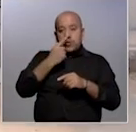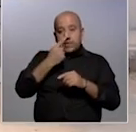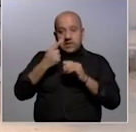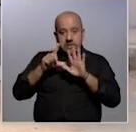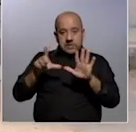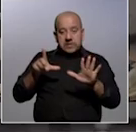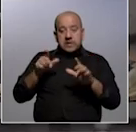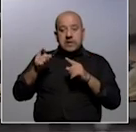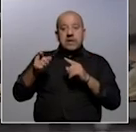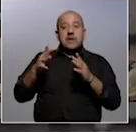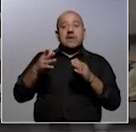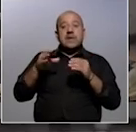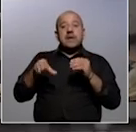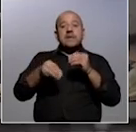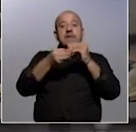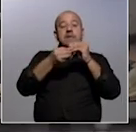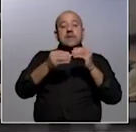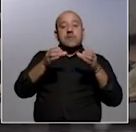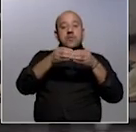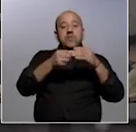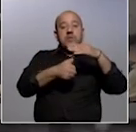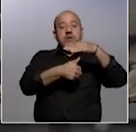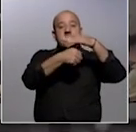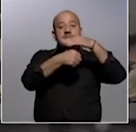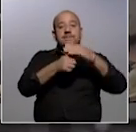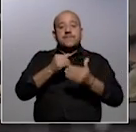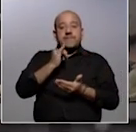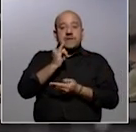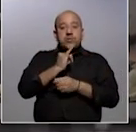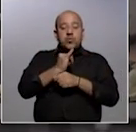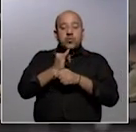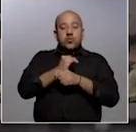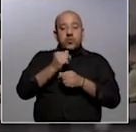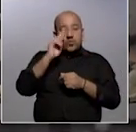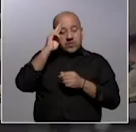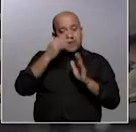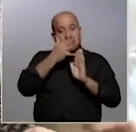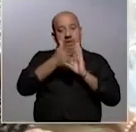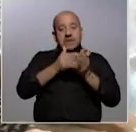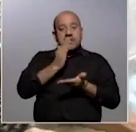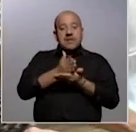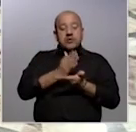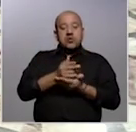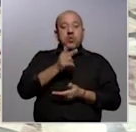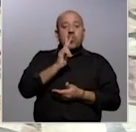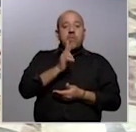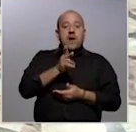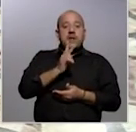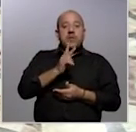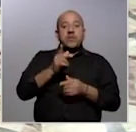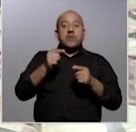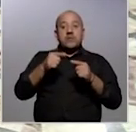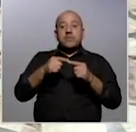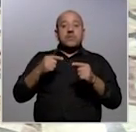mariana blengio integra el consejo directivo en la institución nacional de derechos humanos y defensoría del pueblo será la próxima